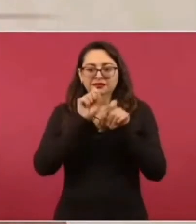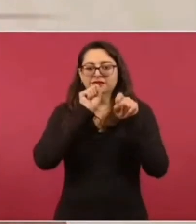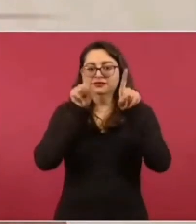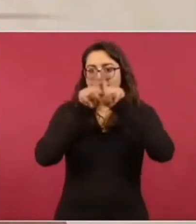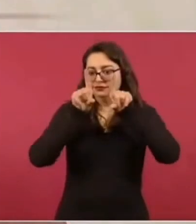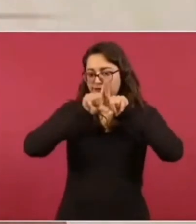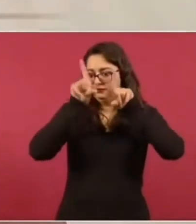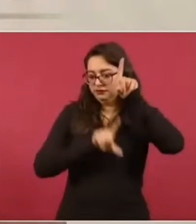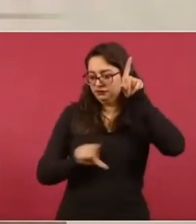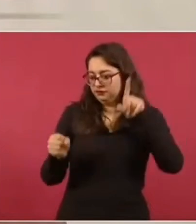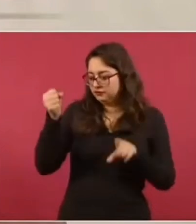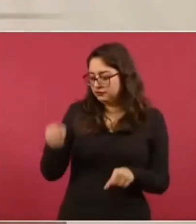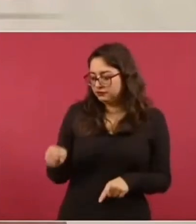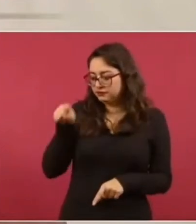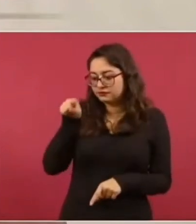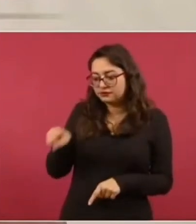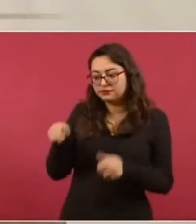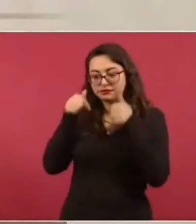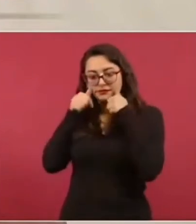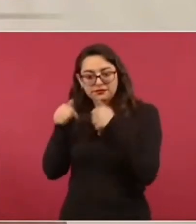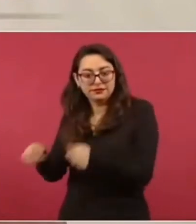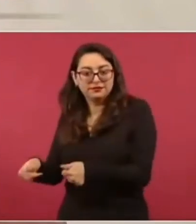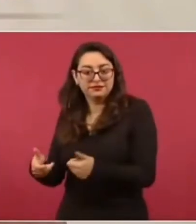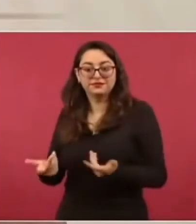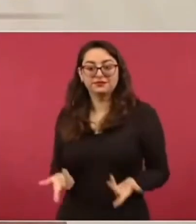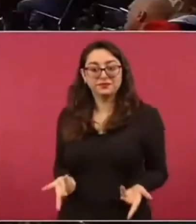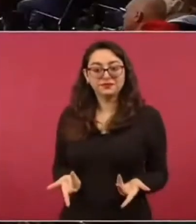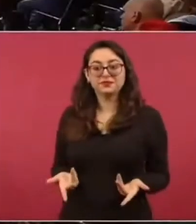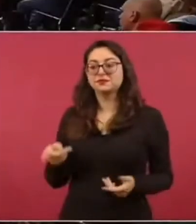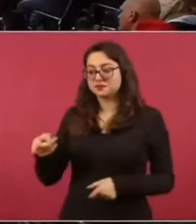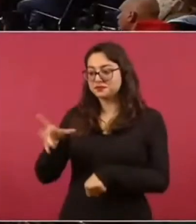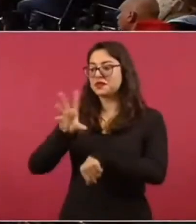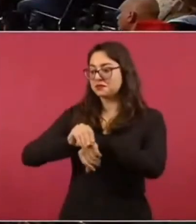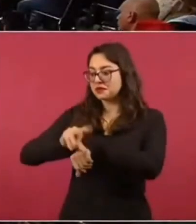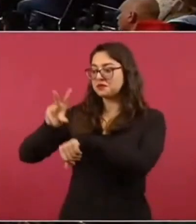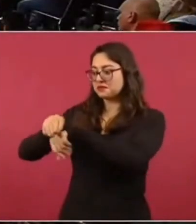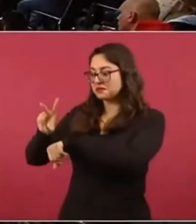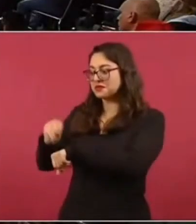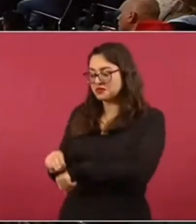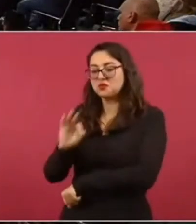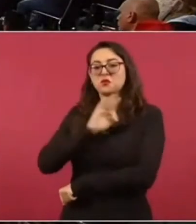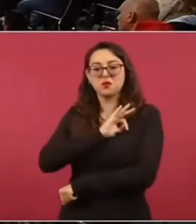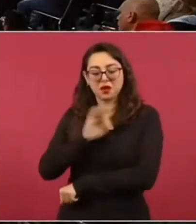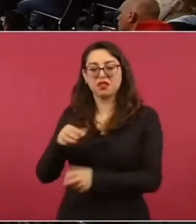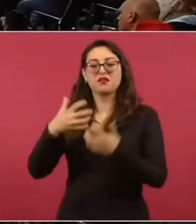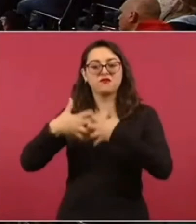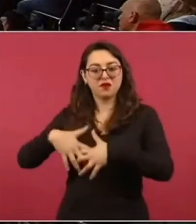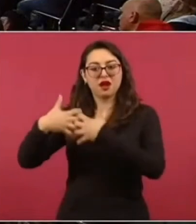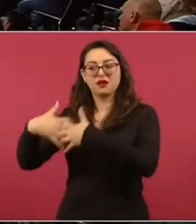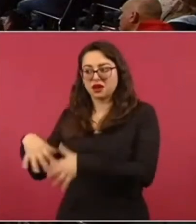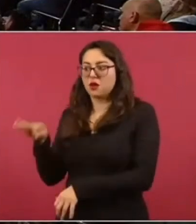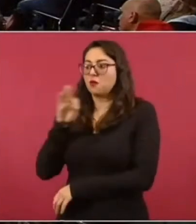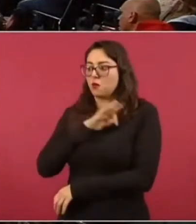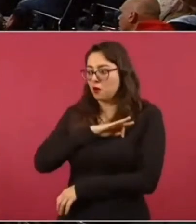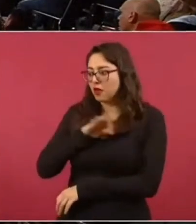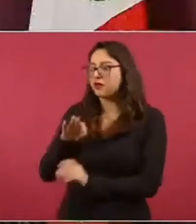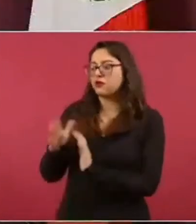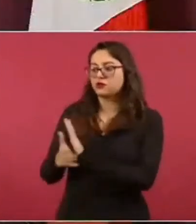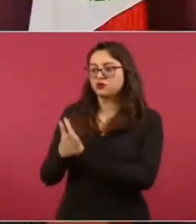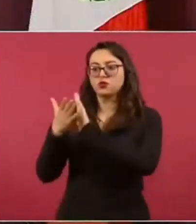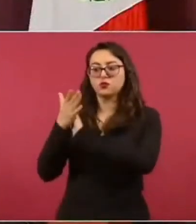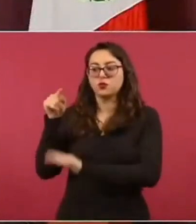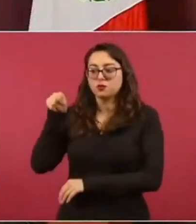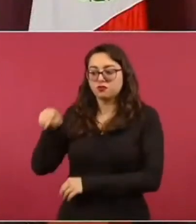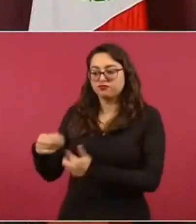porque en el sureste se dispone del 70% de todo el